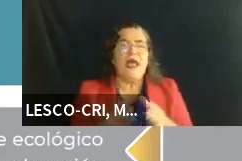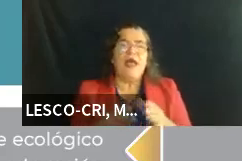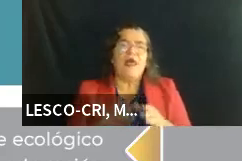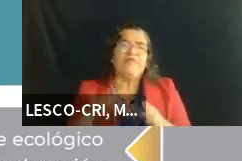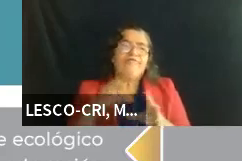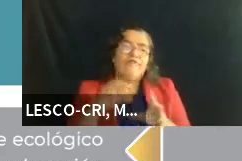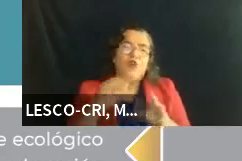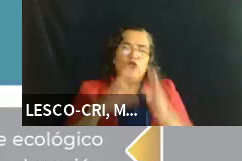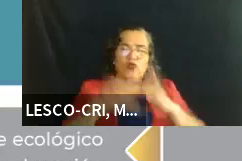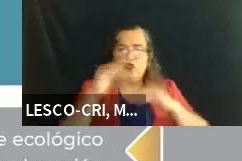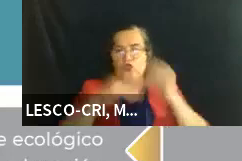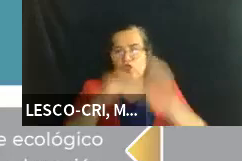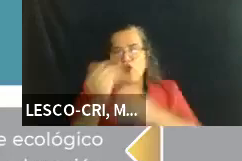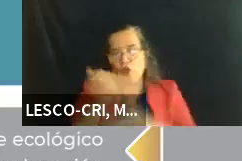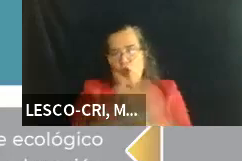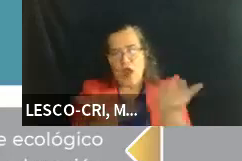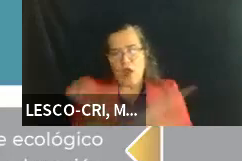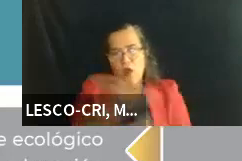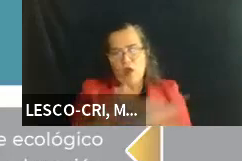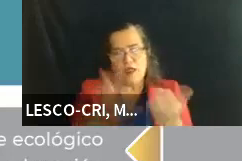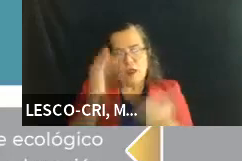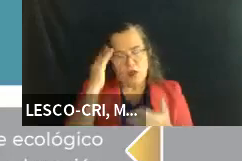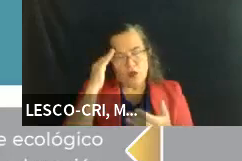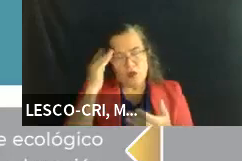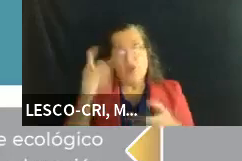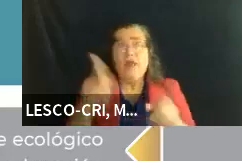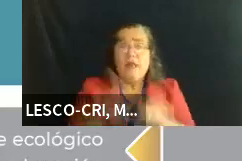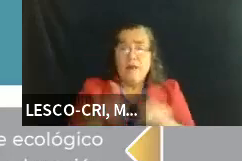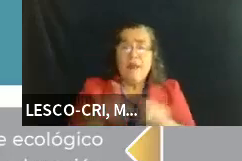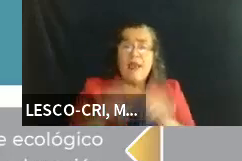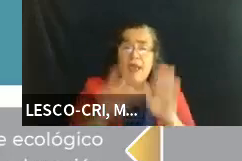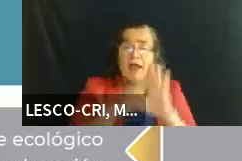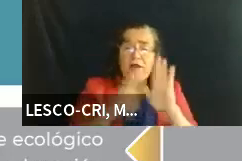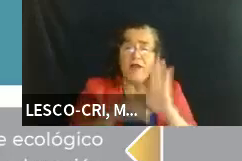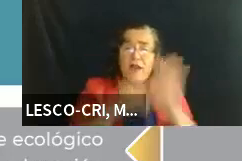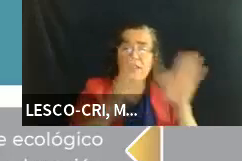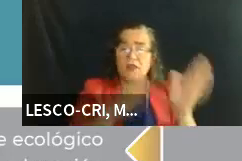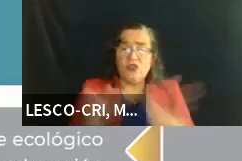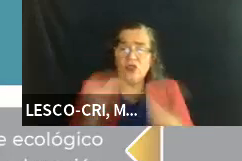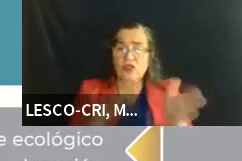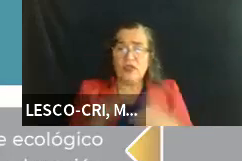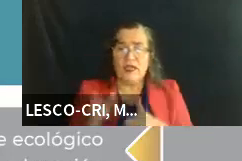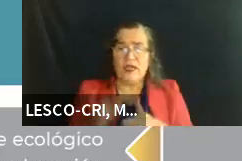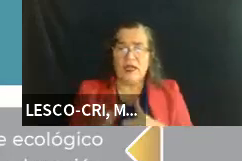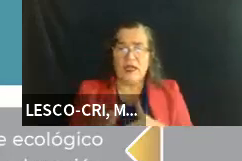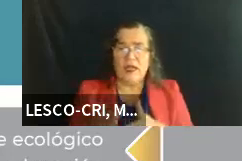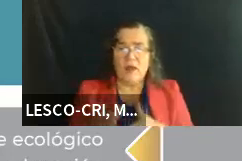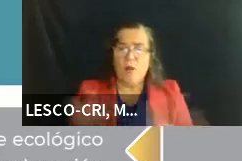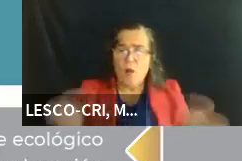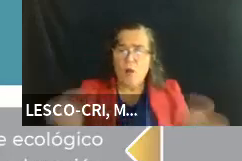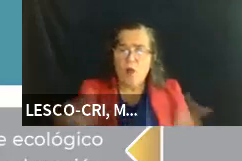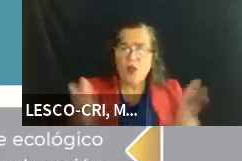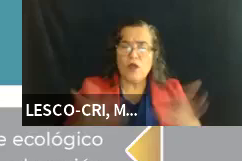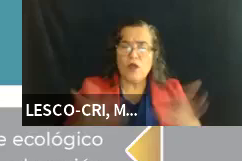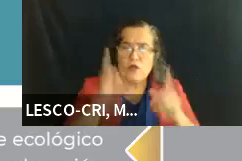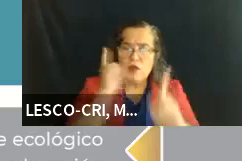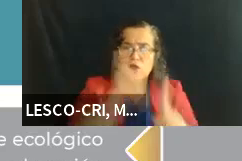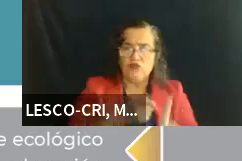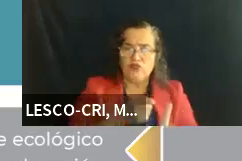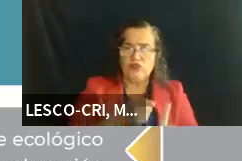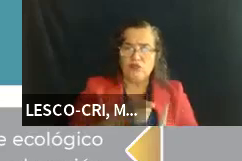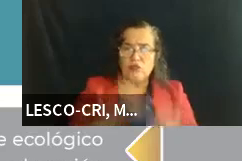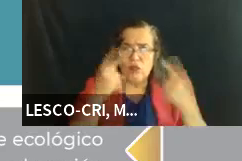de conocimiento. También hay reglas que ordenan esa motivación legítima hacia el logro de un objeto que es un resultado